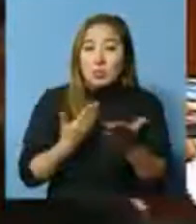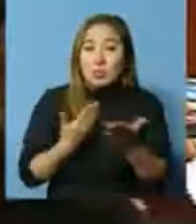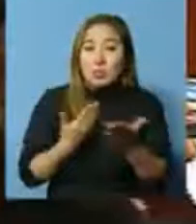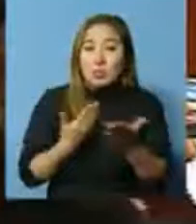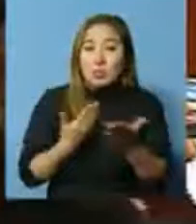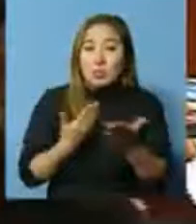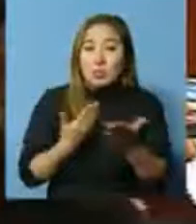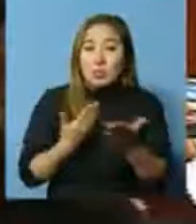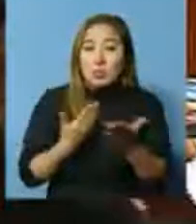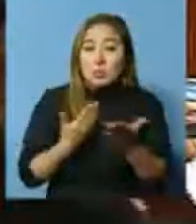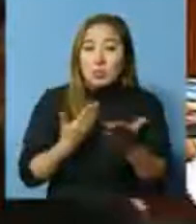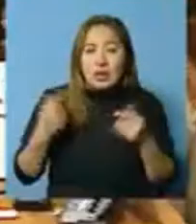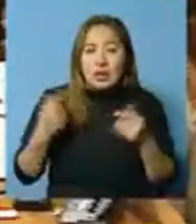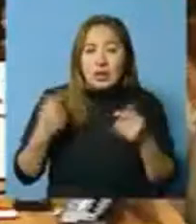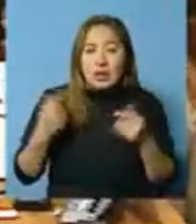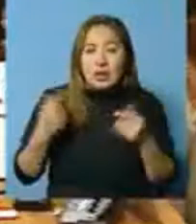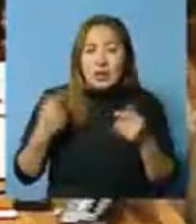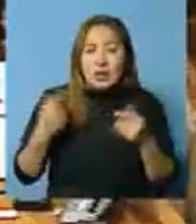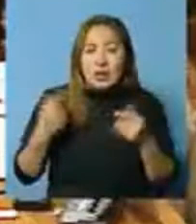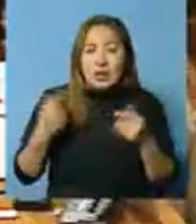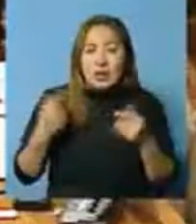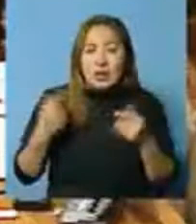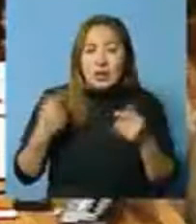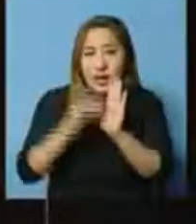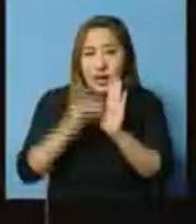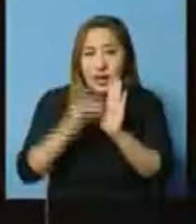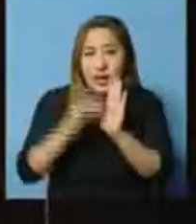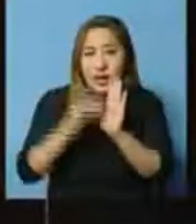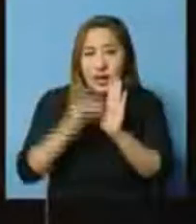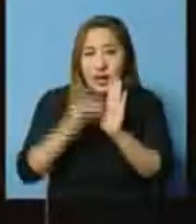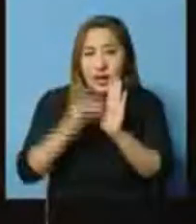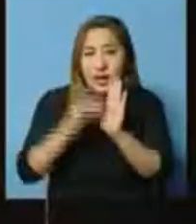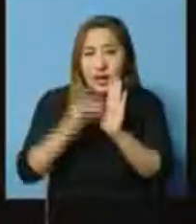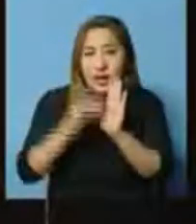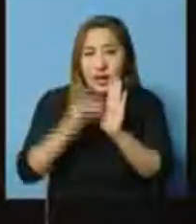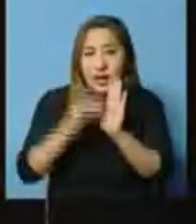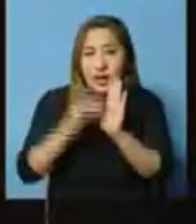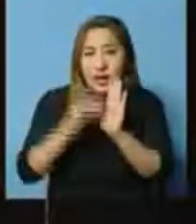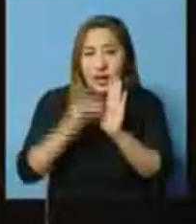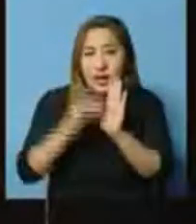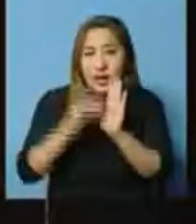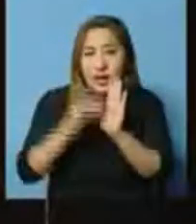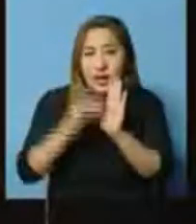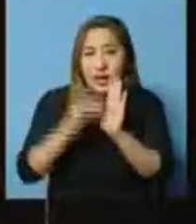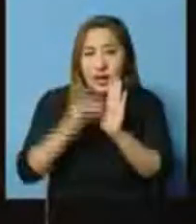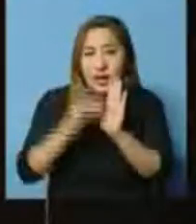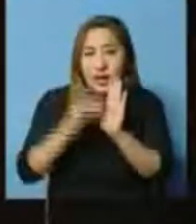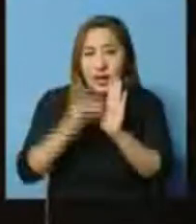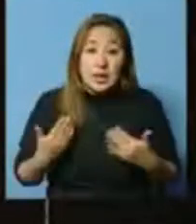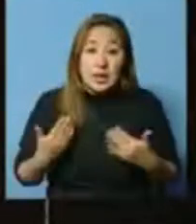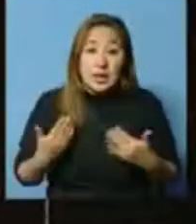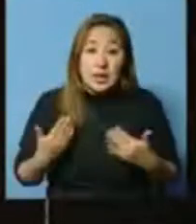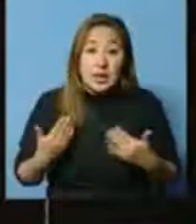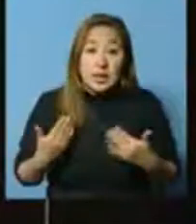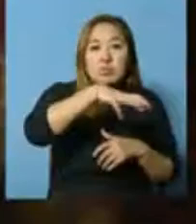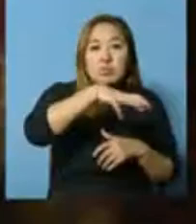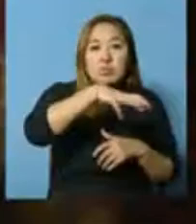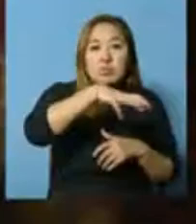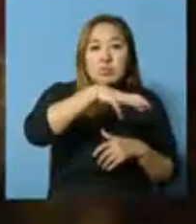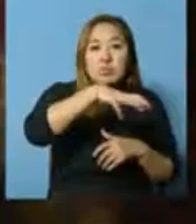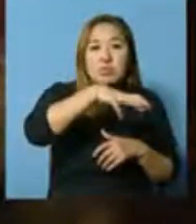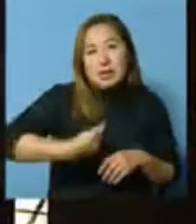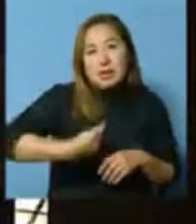esto no se trata solamente de las cuentas de la administración central, sino entendemos que invade competencia de otros poderes, como es